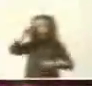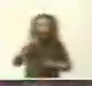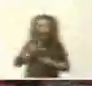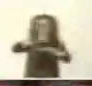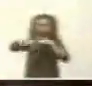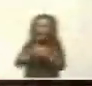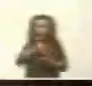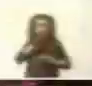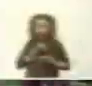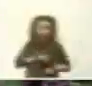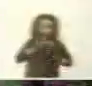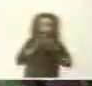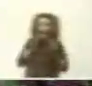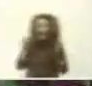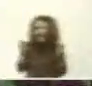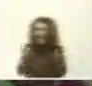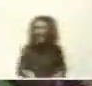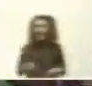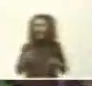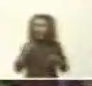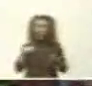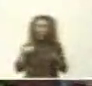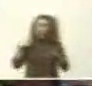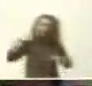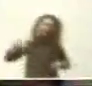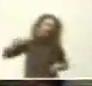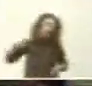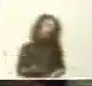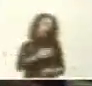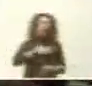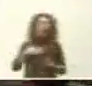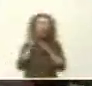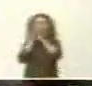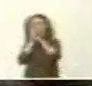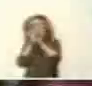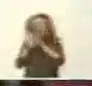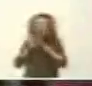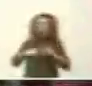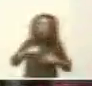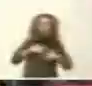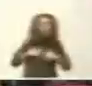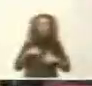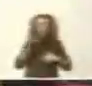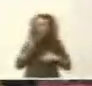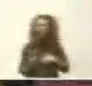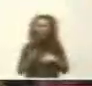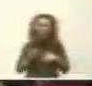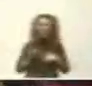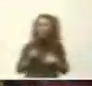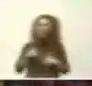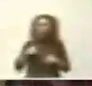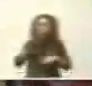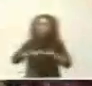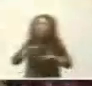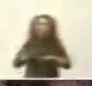no me ha llegado. Me voy a la cama con sueño cansado, no puedo dormir porque estoy angustiado. Me cago en el día que en esto he pensado,